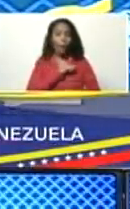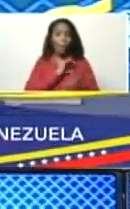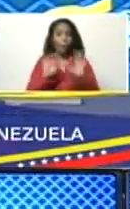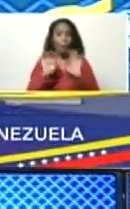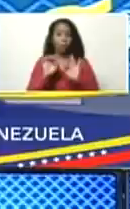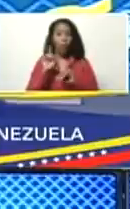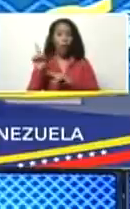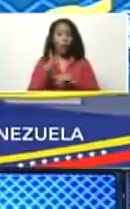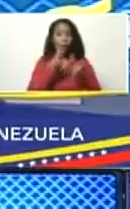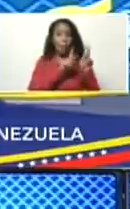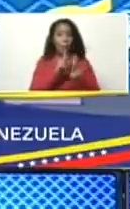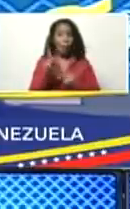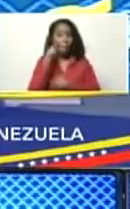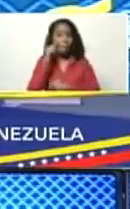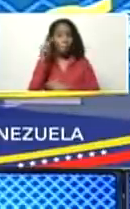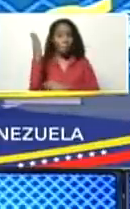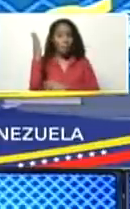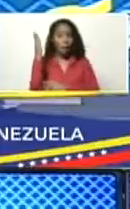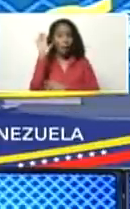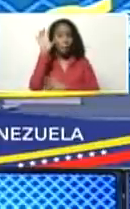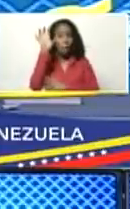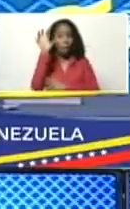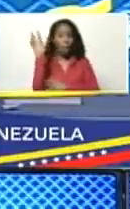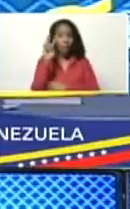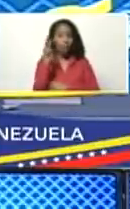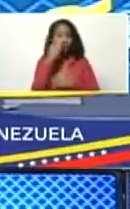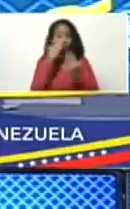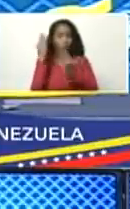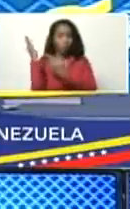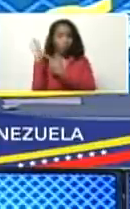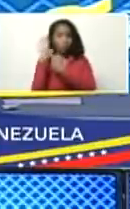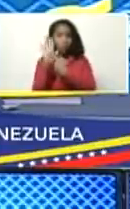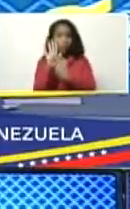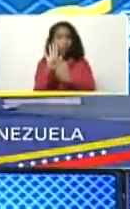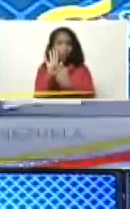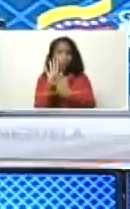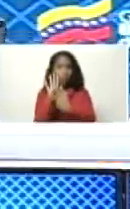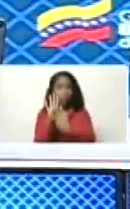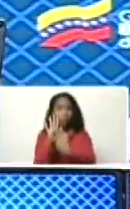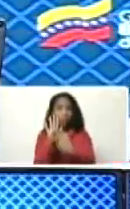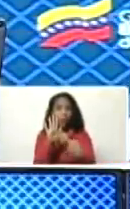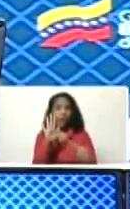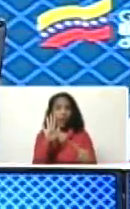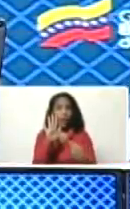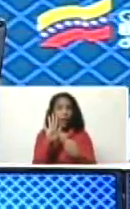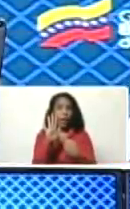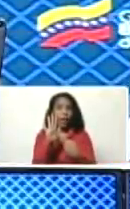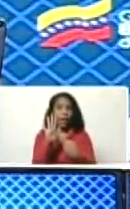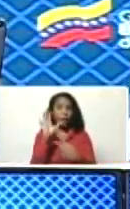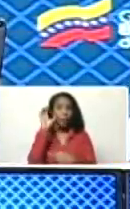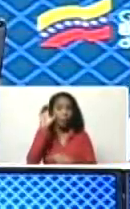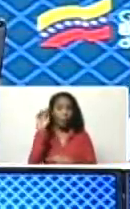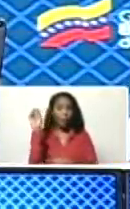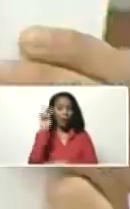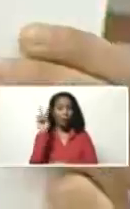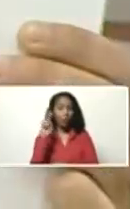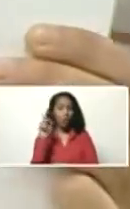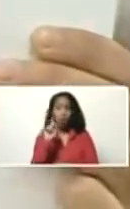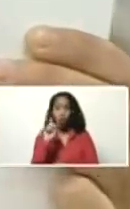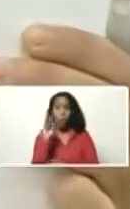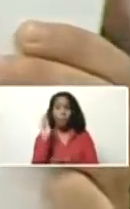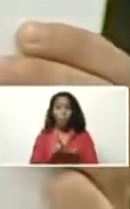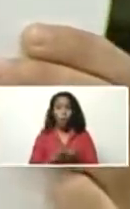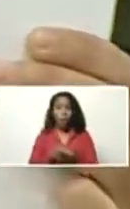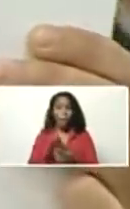ese plan. Miren el mapa de Venezuela, Ernesto. Ese es el mapa de Venezuela, aunque no le ponen el nombre de nuestro país, pero tiene una